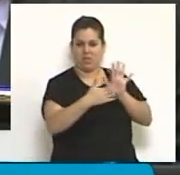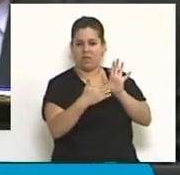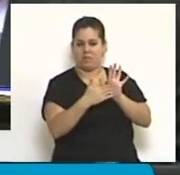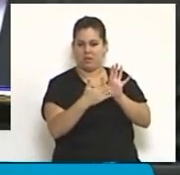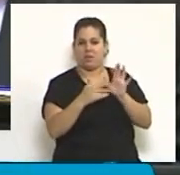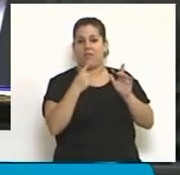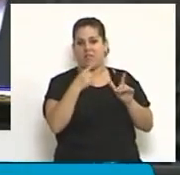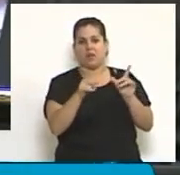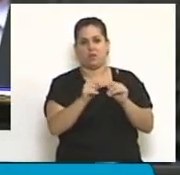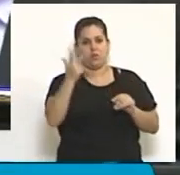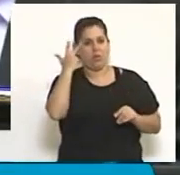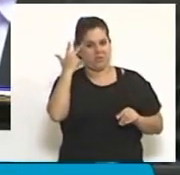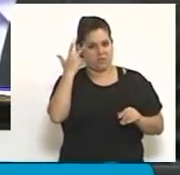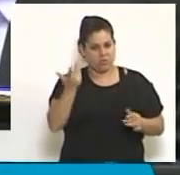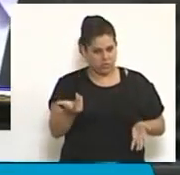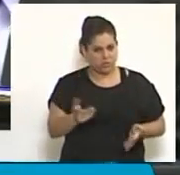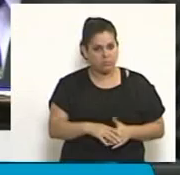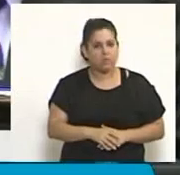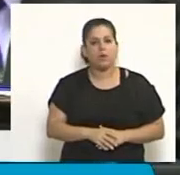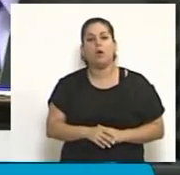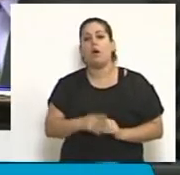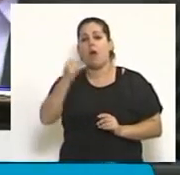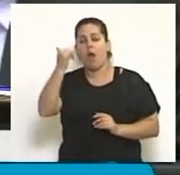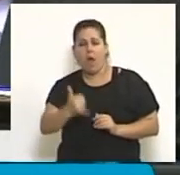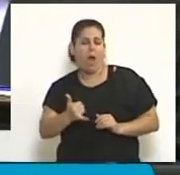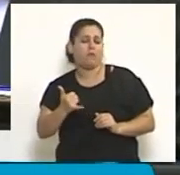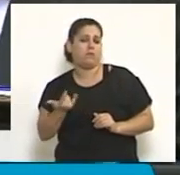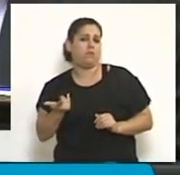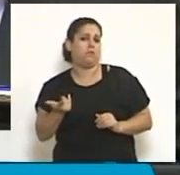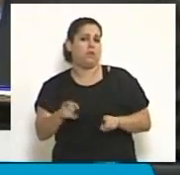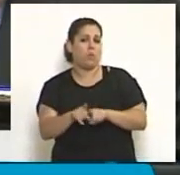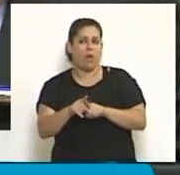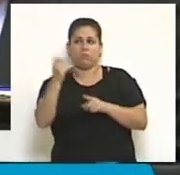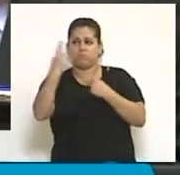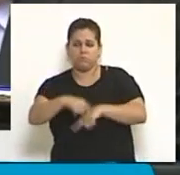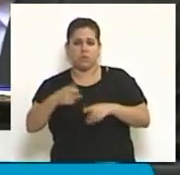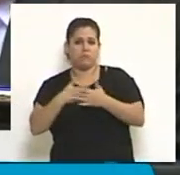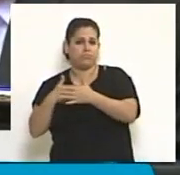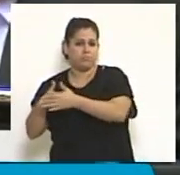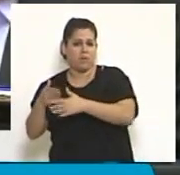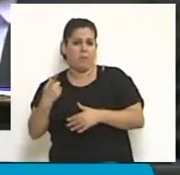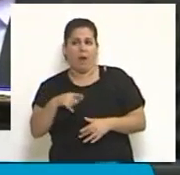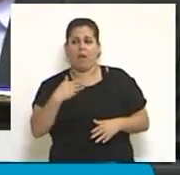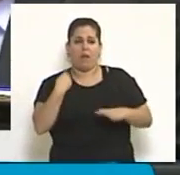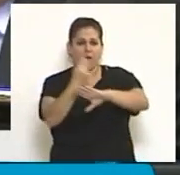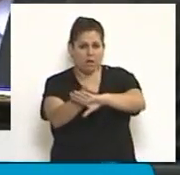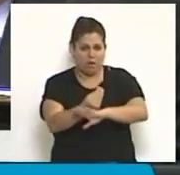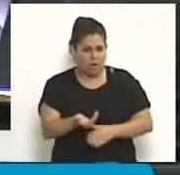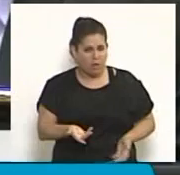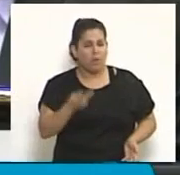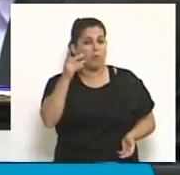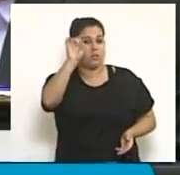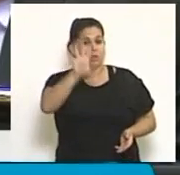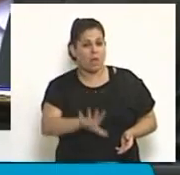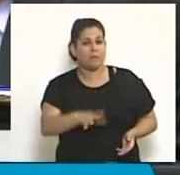al artículo 18, lo que obviamente le otorga facultades ilimitadas para su nombramiento, en función de que solo